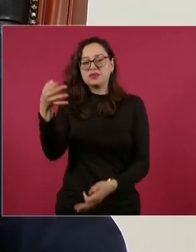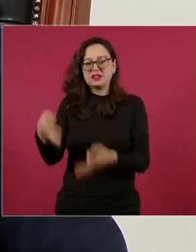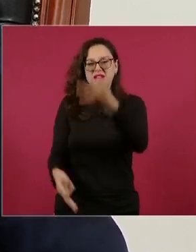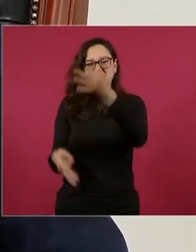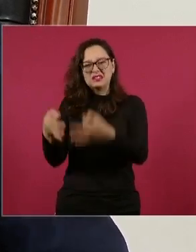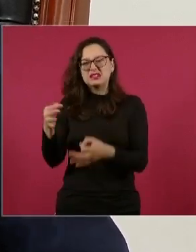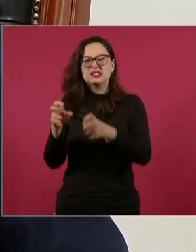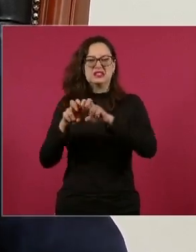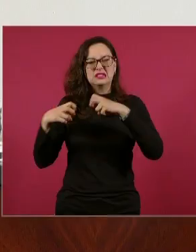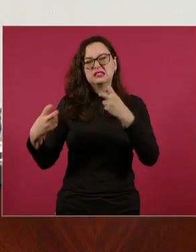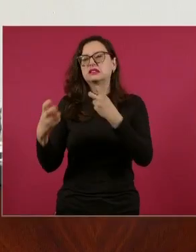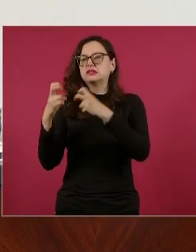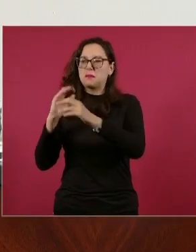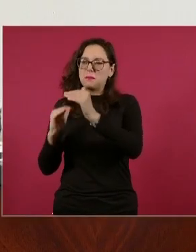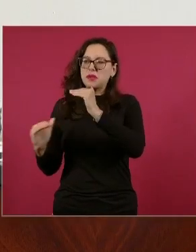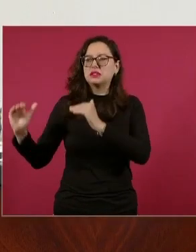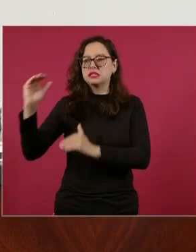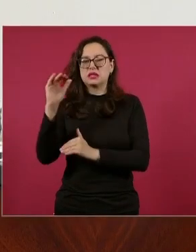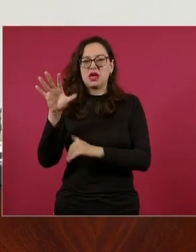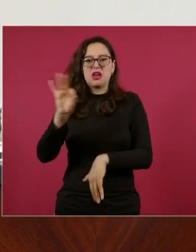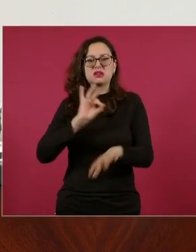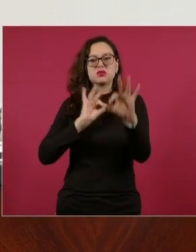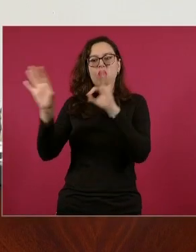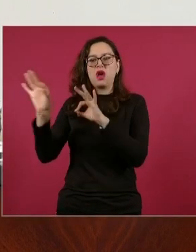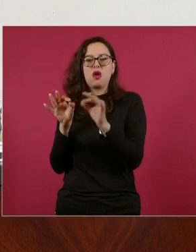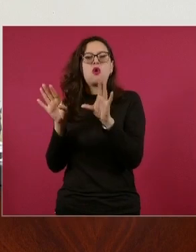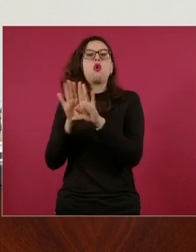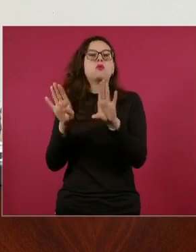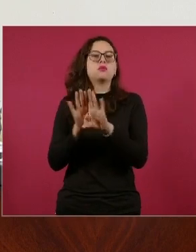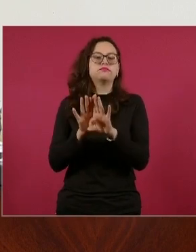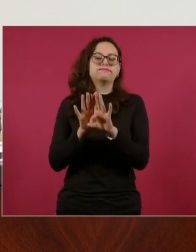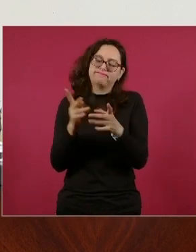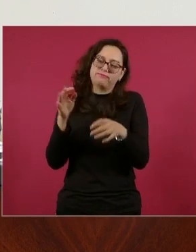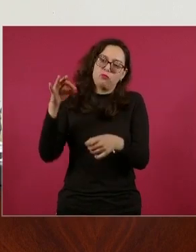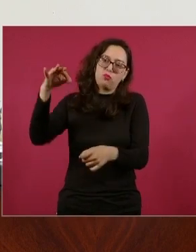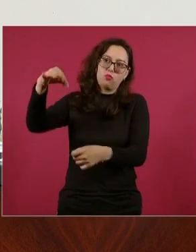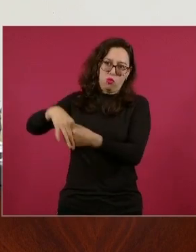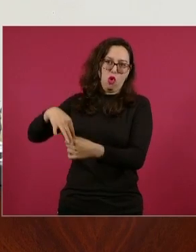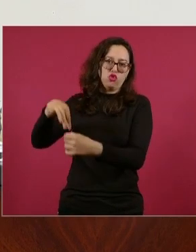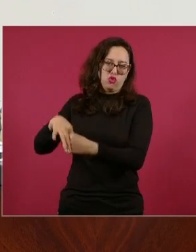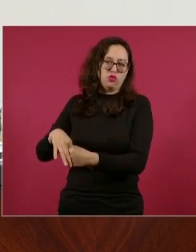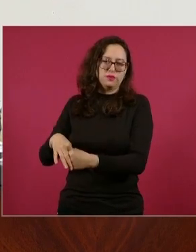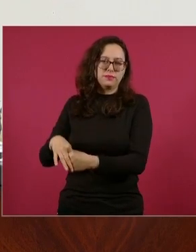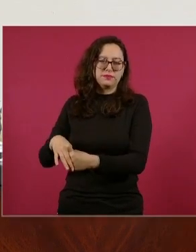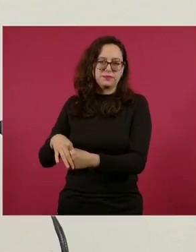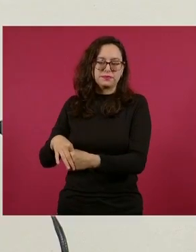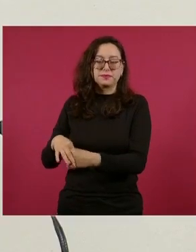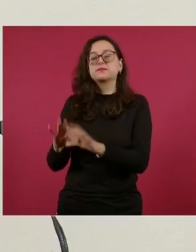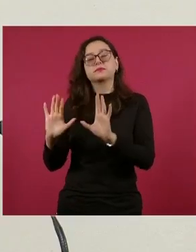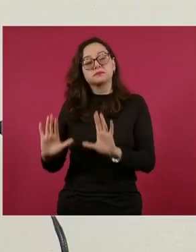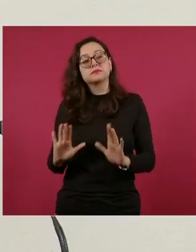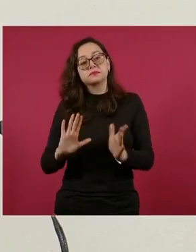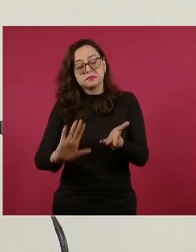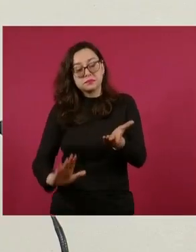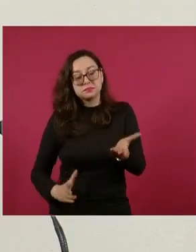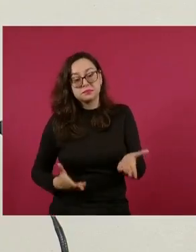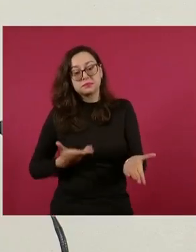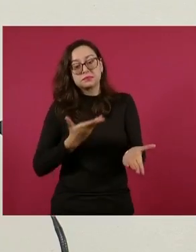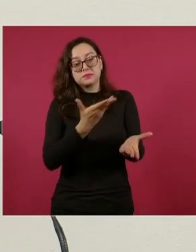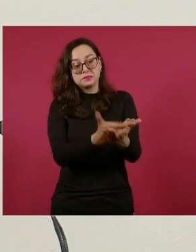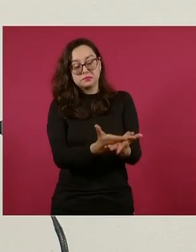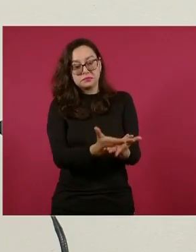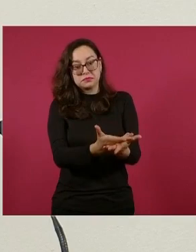elija el pueblo y se envía